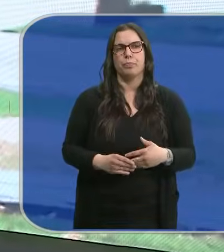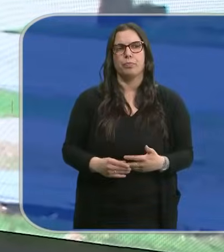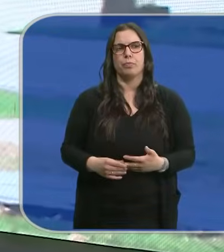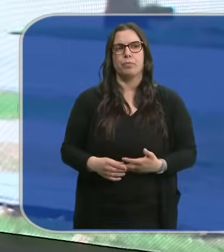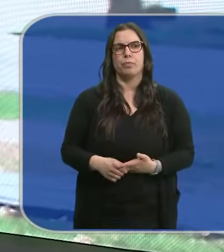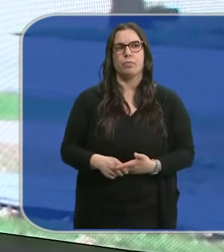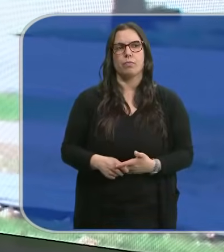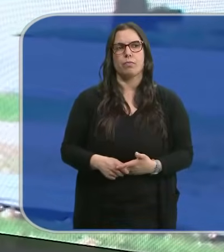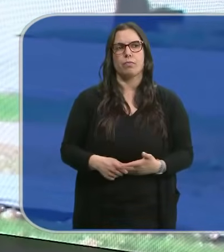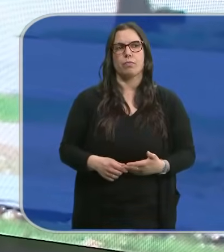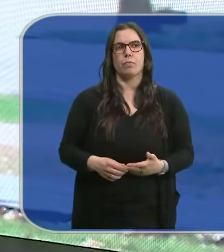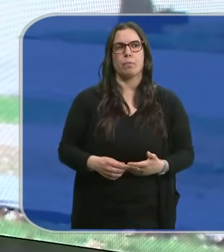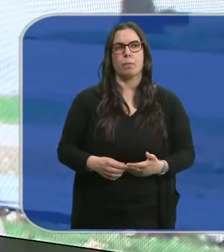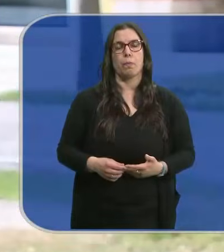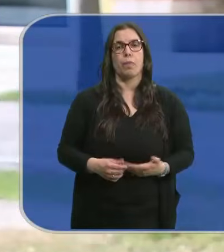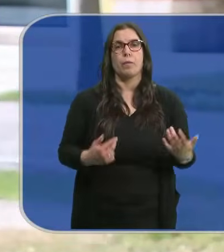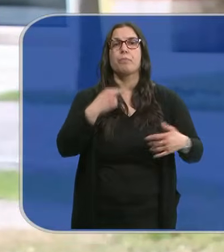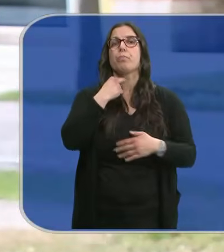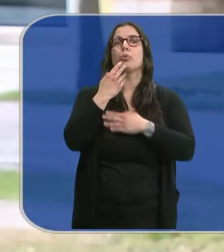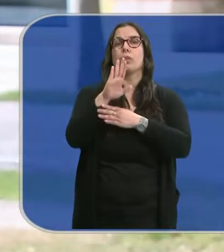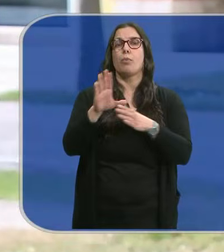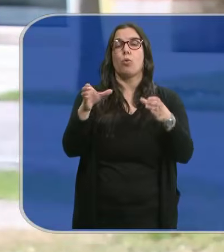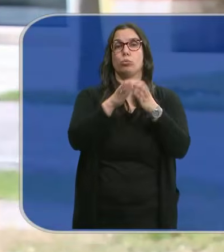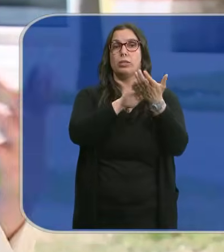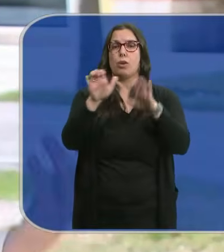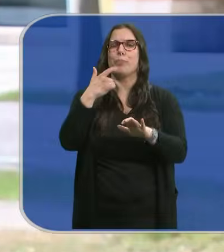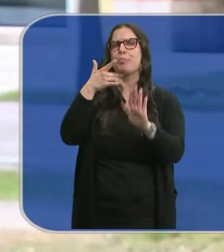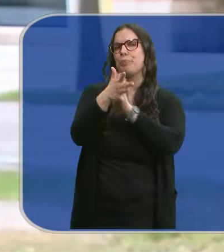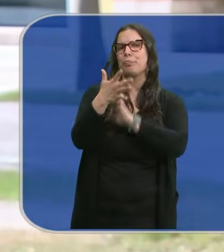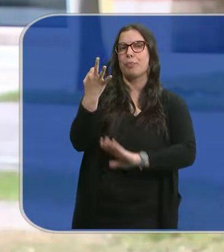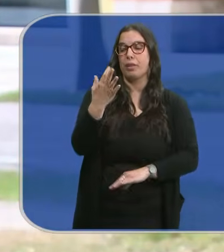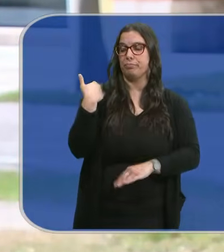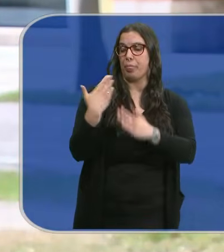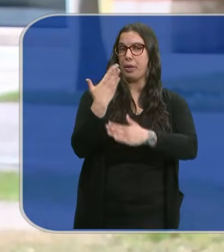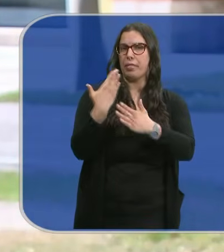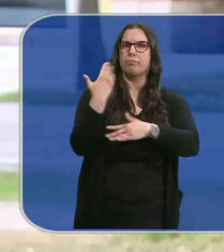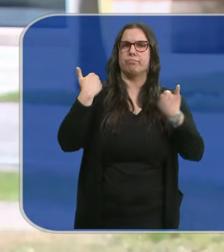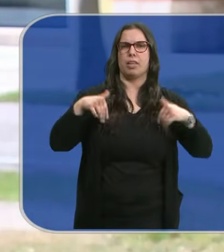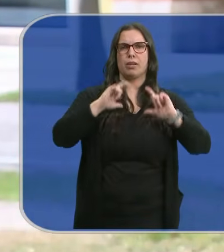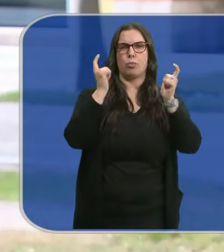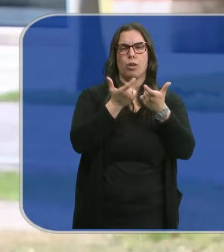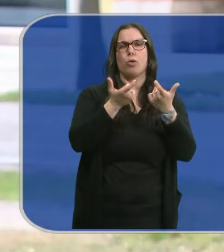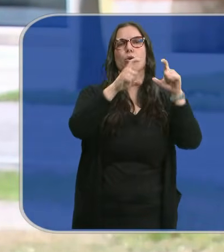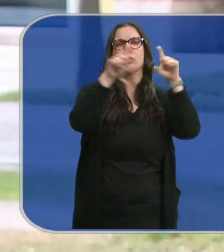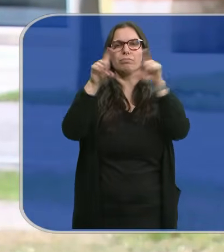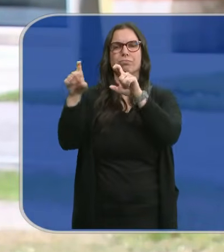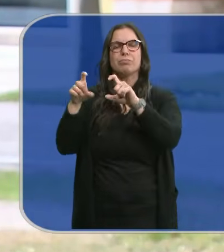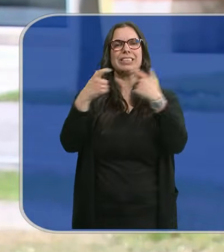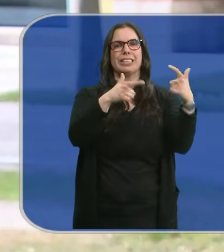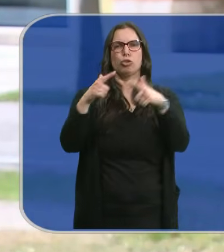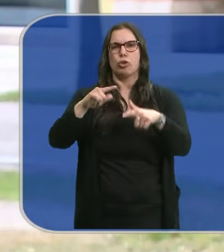Morante. El portavoz de la Junta ha explicado que estos días se han reunido con los principales